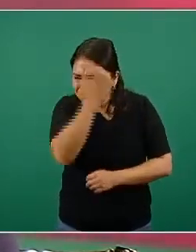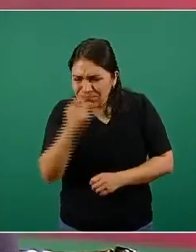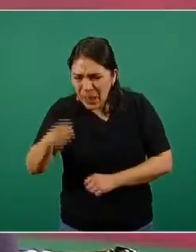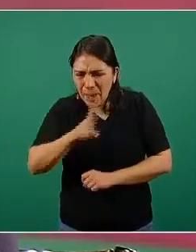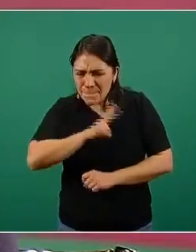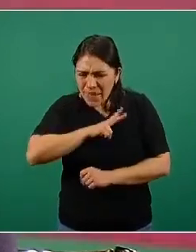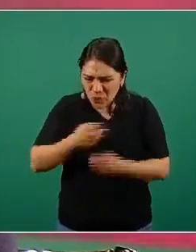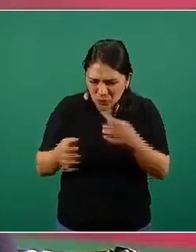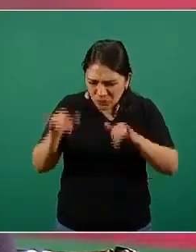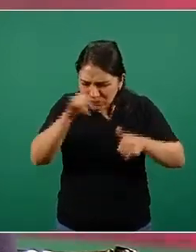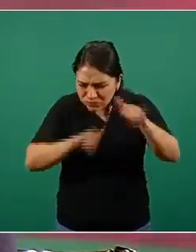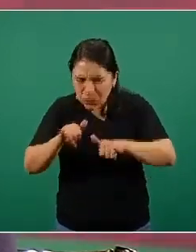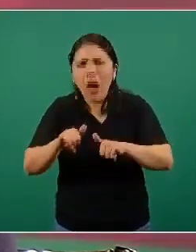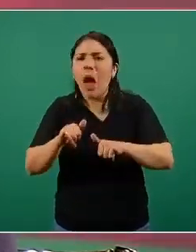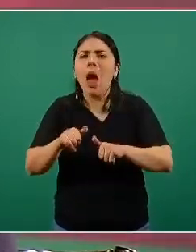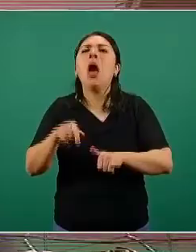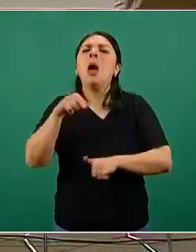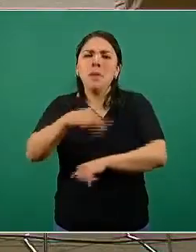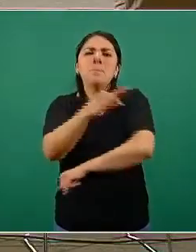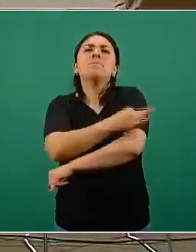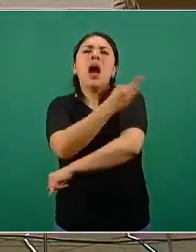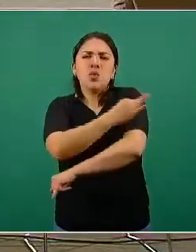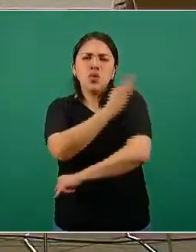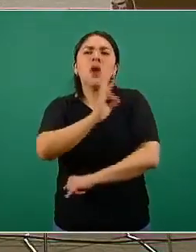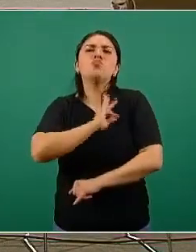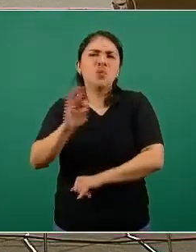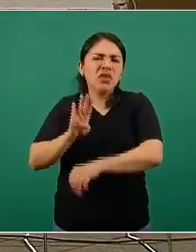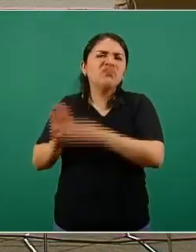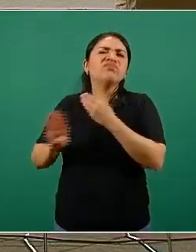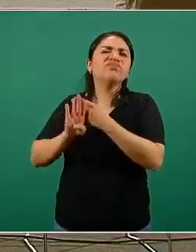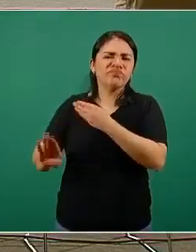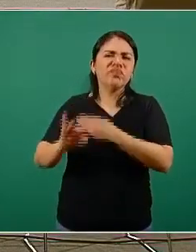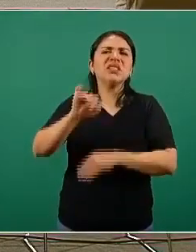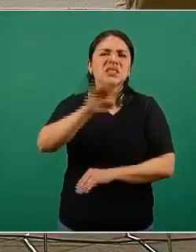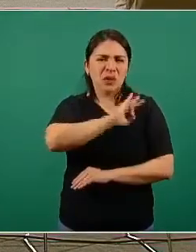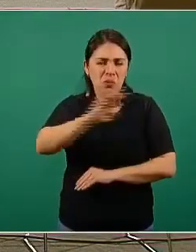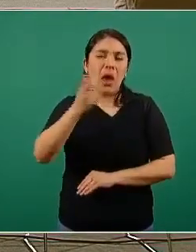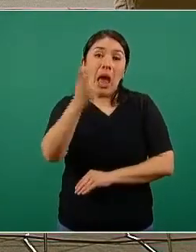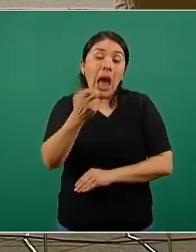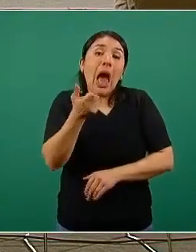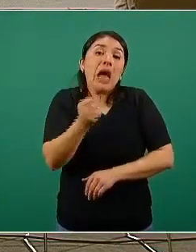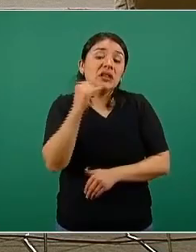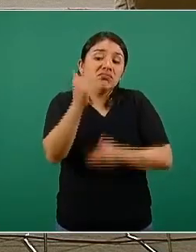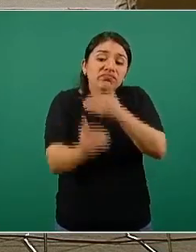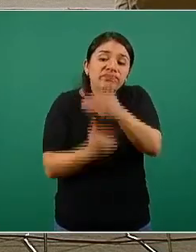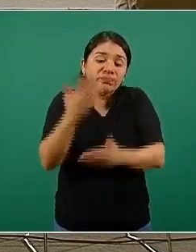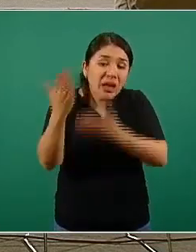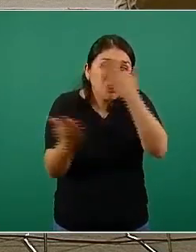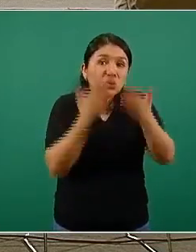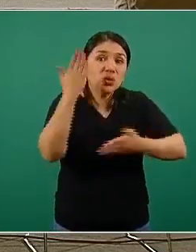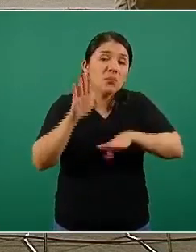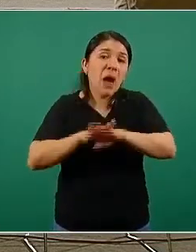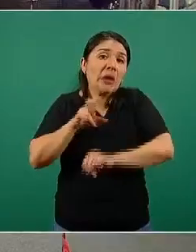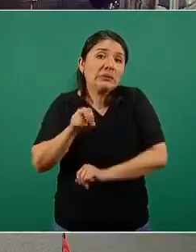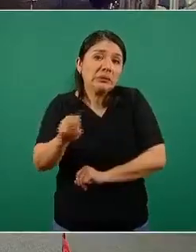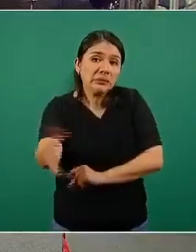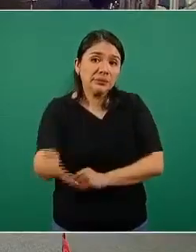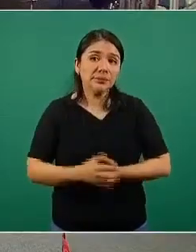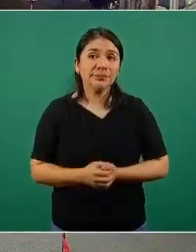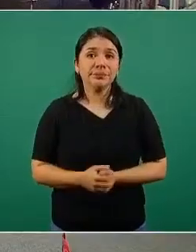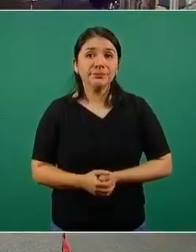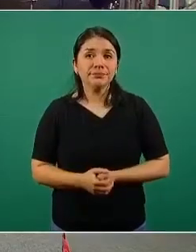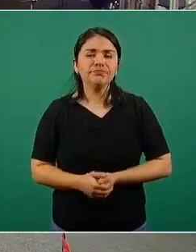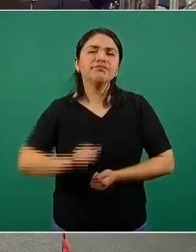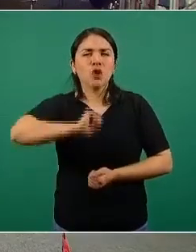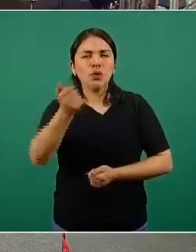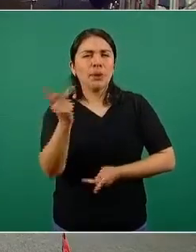misma eficacia. Entonces, eso lo iremos viendo conforme se vayan estudiando las nuevas cepas, ¿no? Una más,